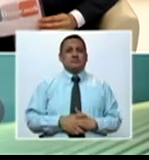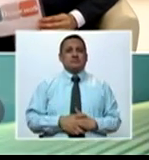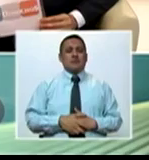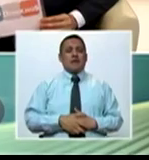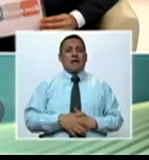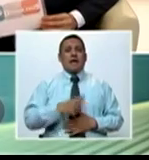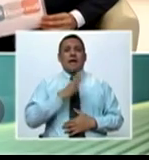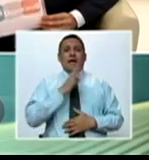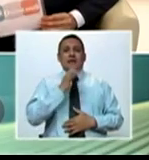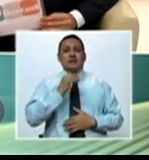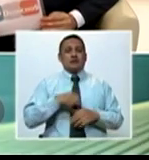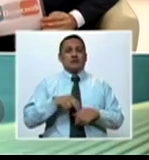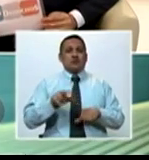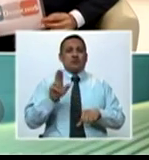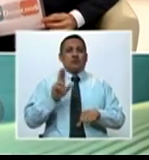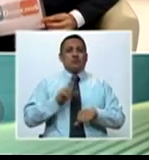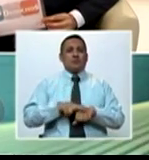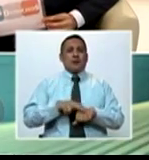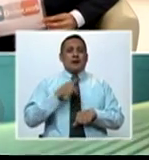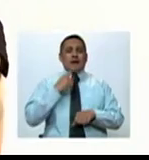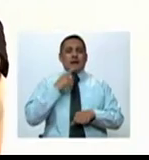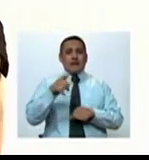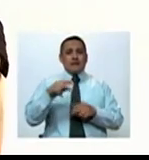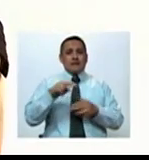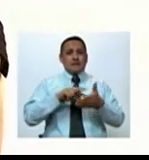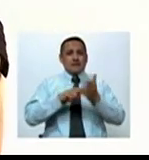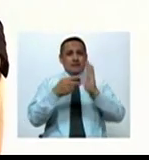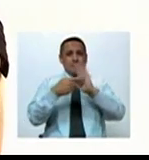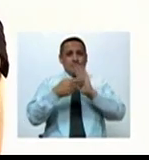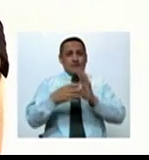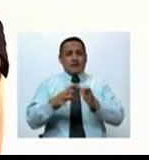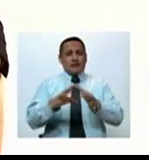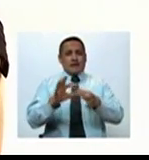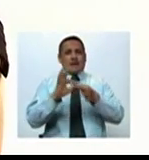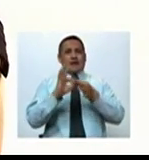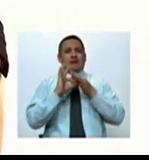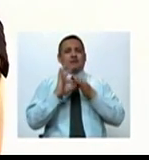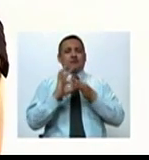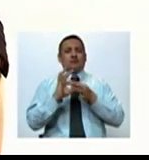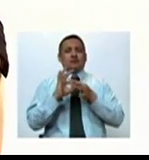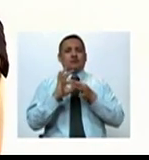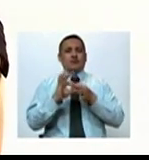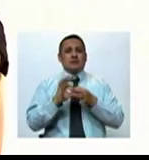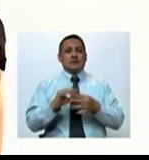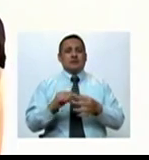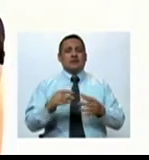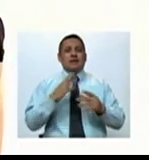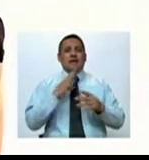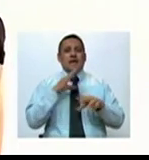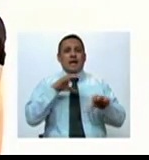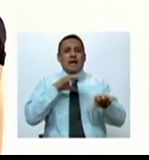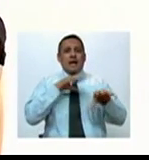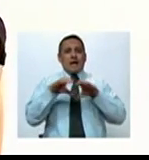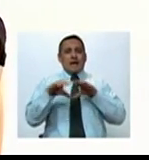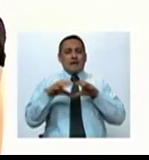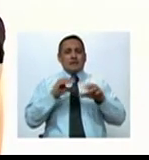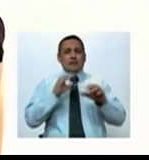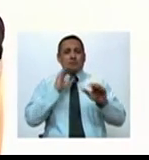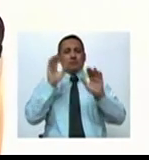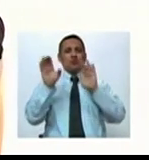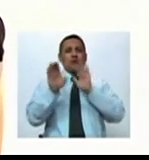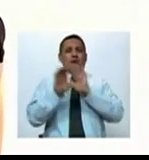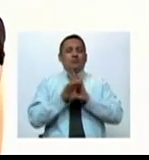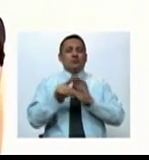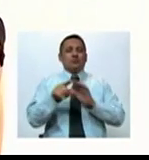Normalmente este tipo de relaciones se hacen, por ejemplo, piense usted